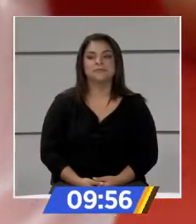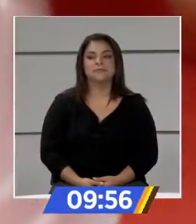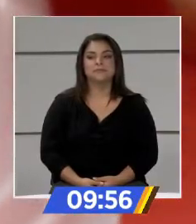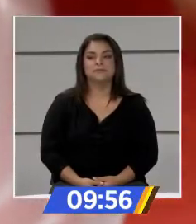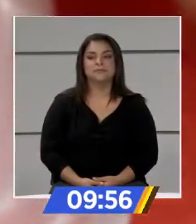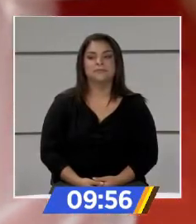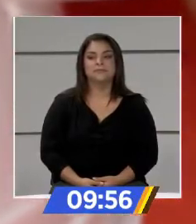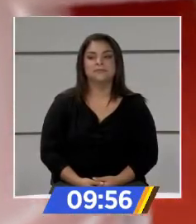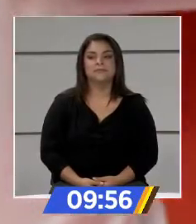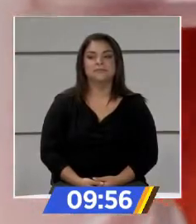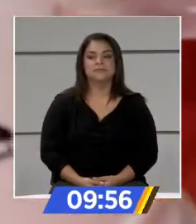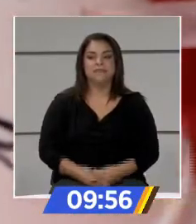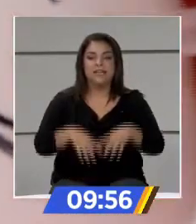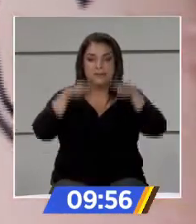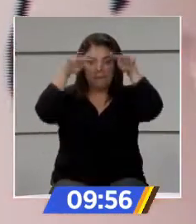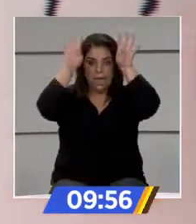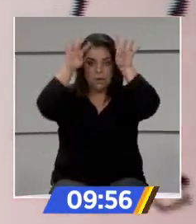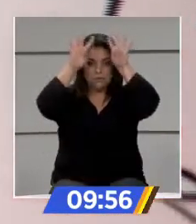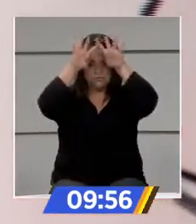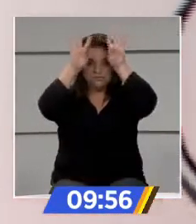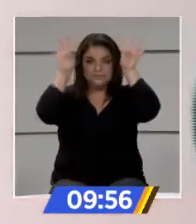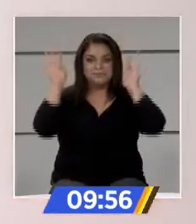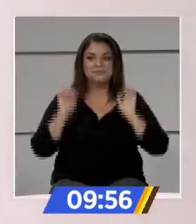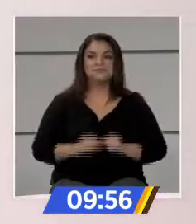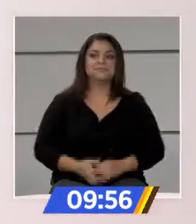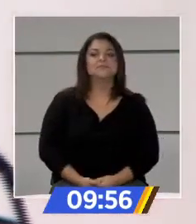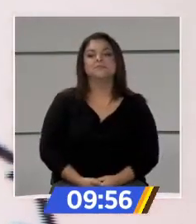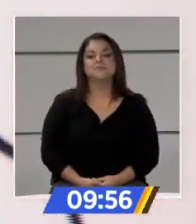Y le voy a poner un pelito así.